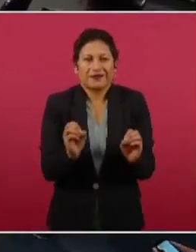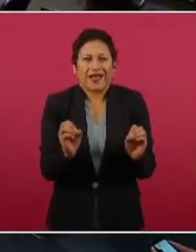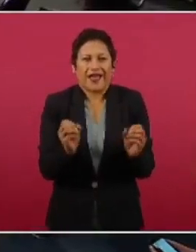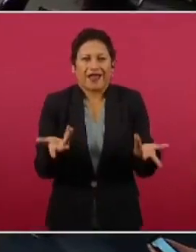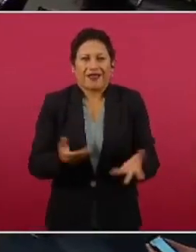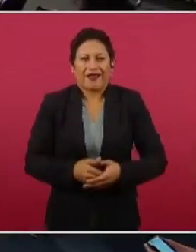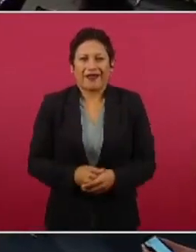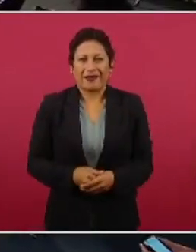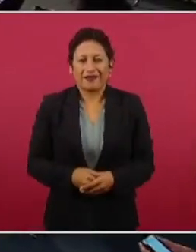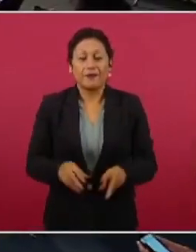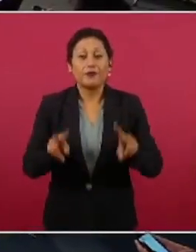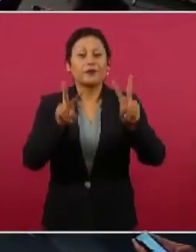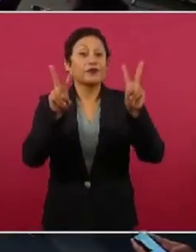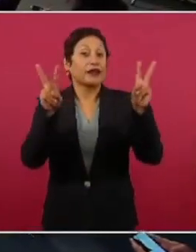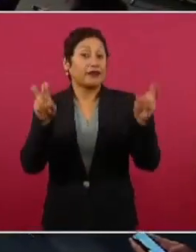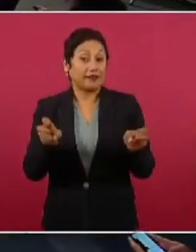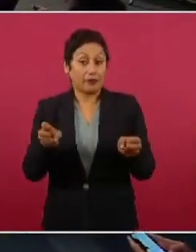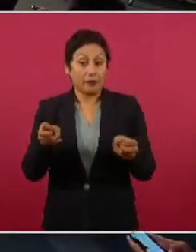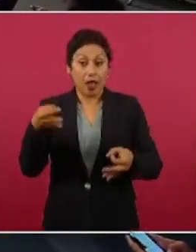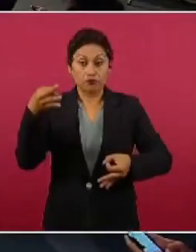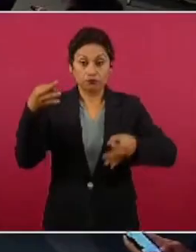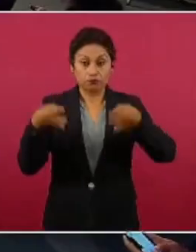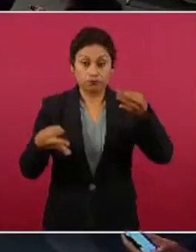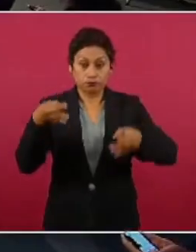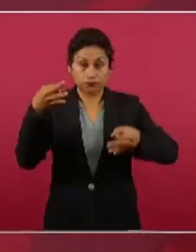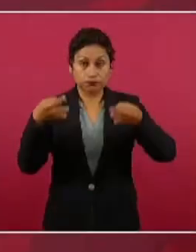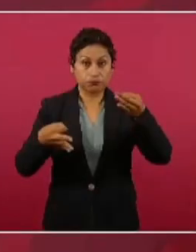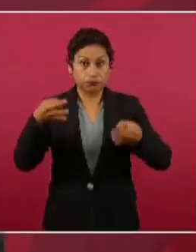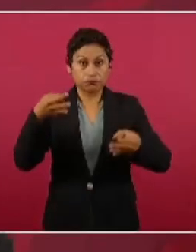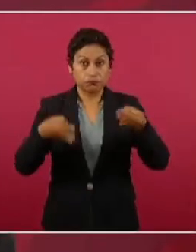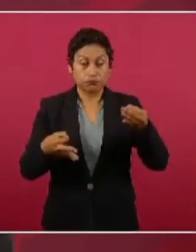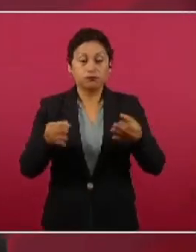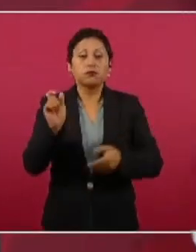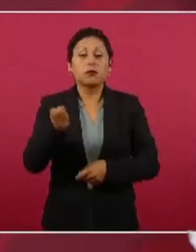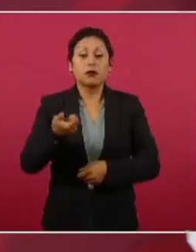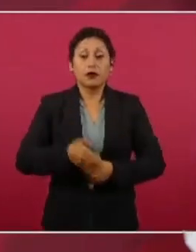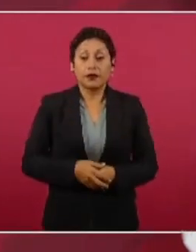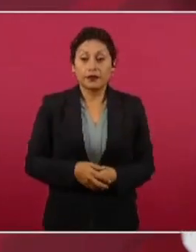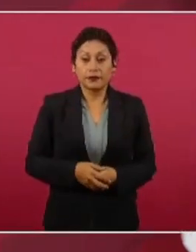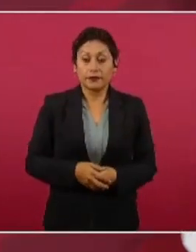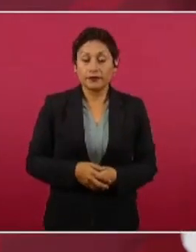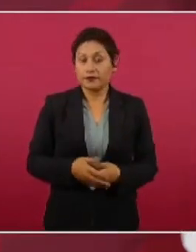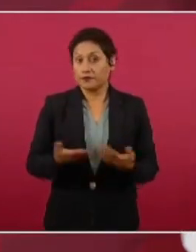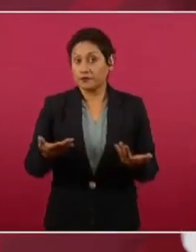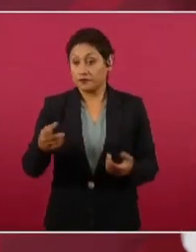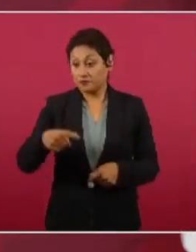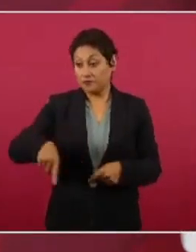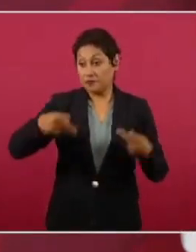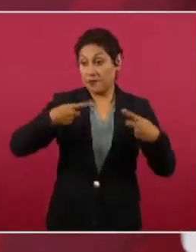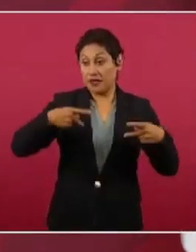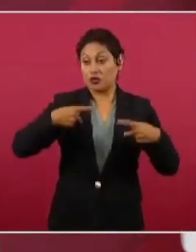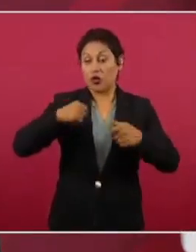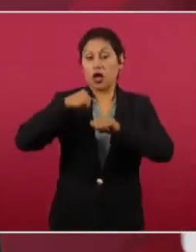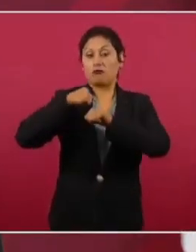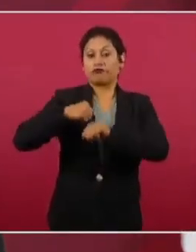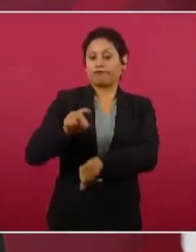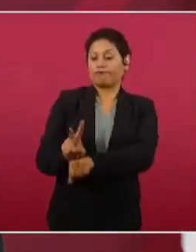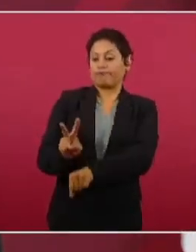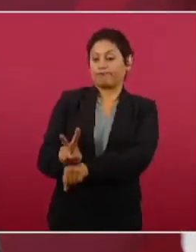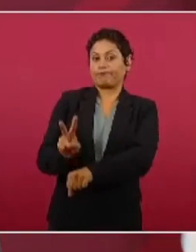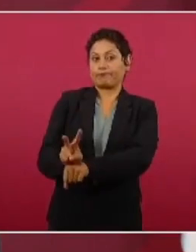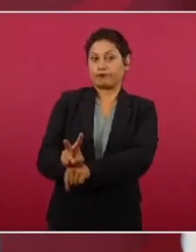esos los ven las autoridades competentes, no es un asunto